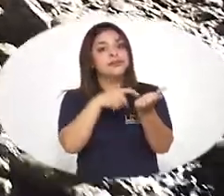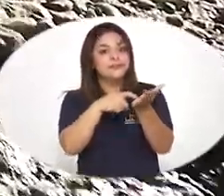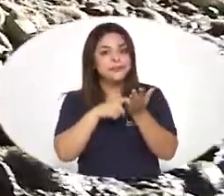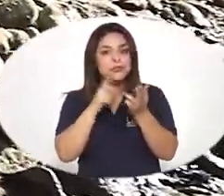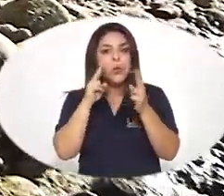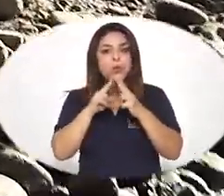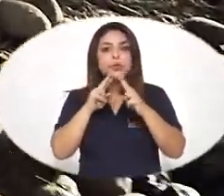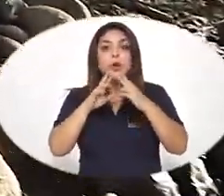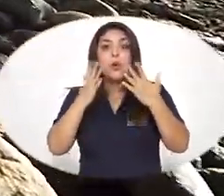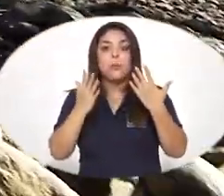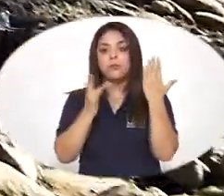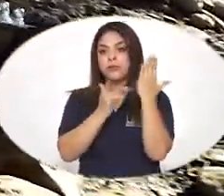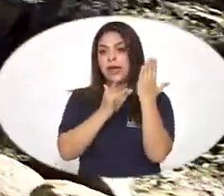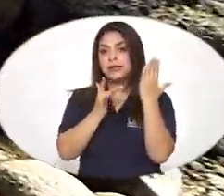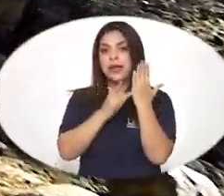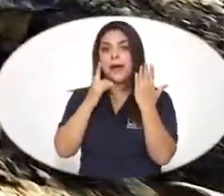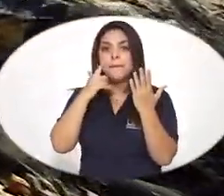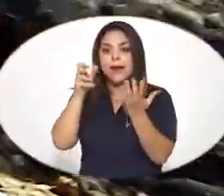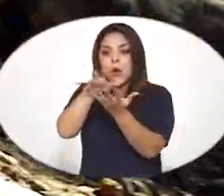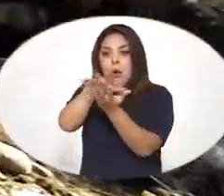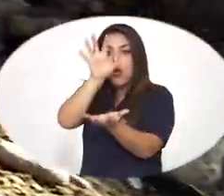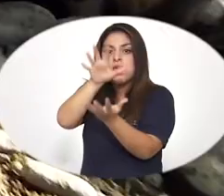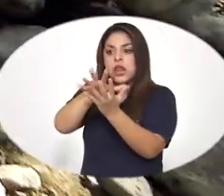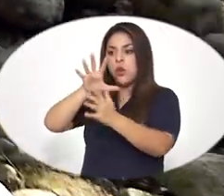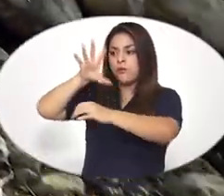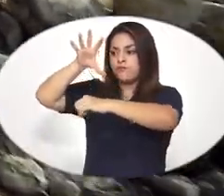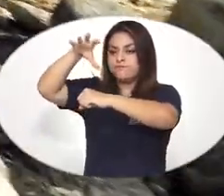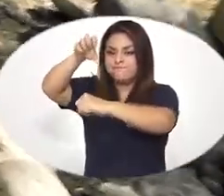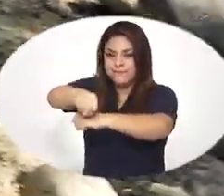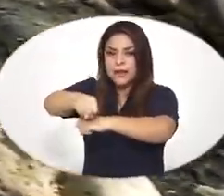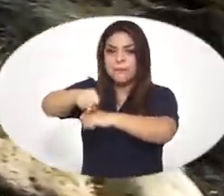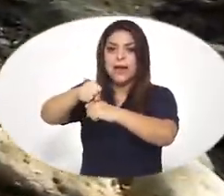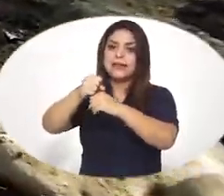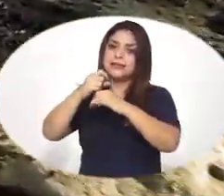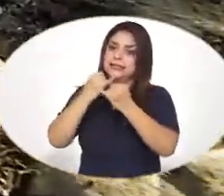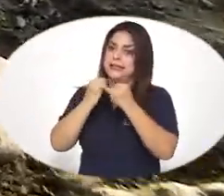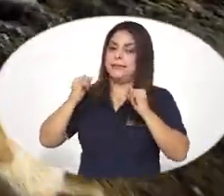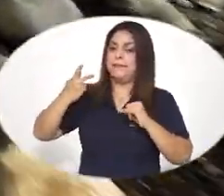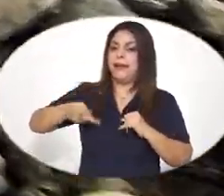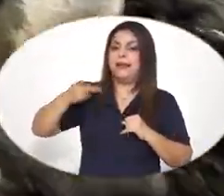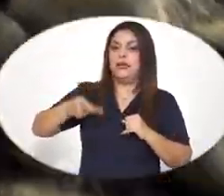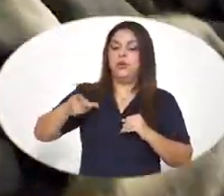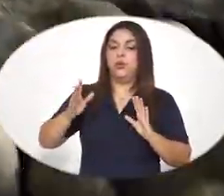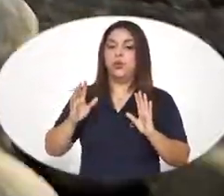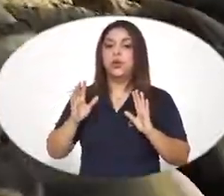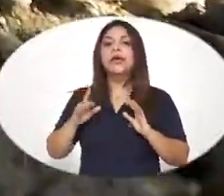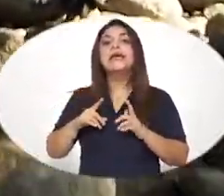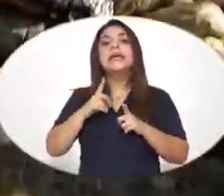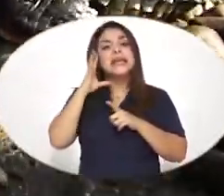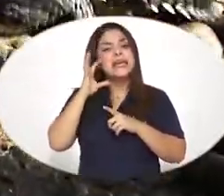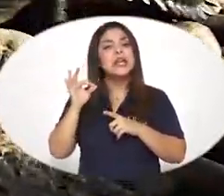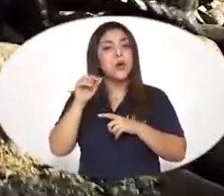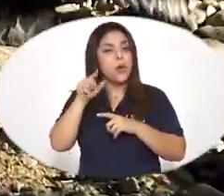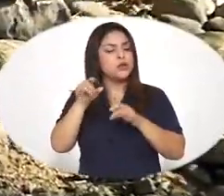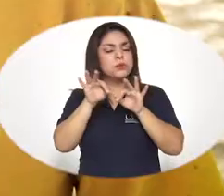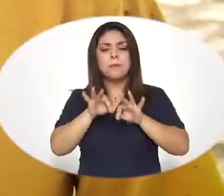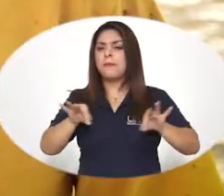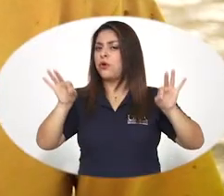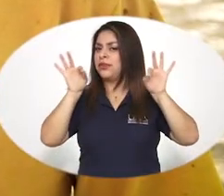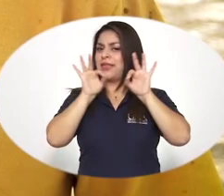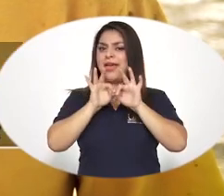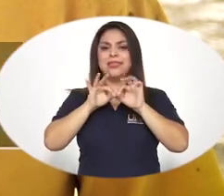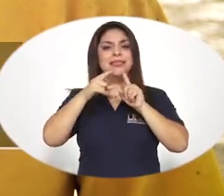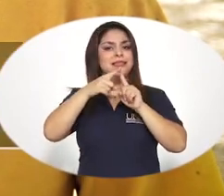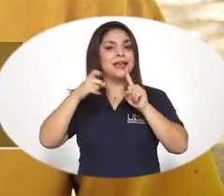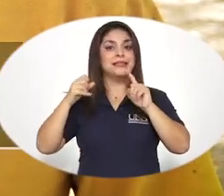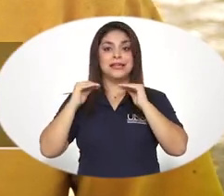Requerimos conocer las técnicas para poder atrapar esos animales y minimizar el riesgo. Siento que este curso es esencial, desde el